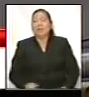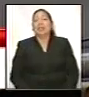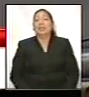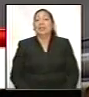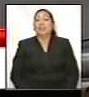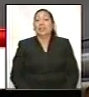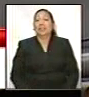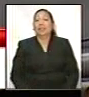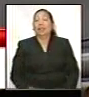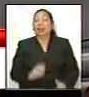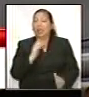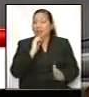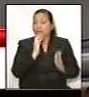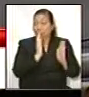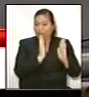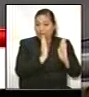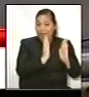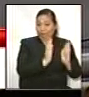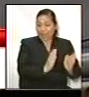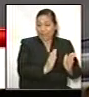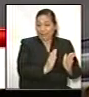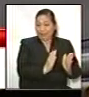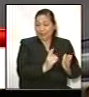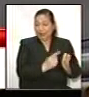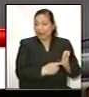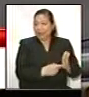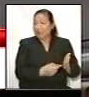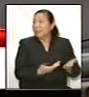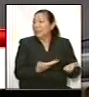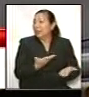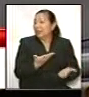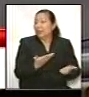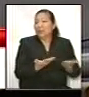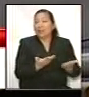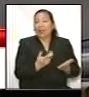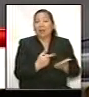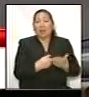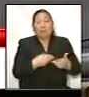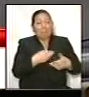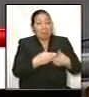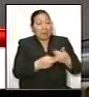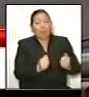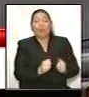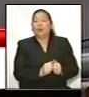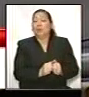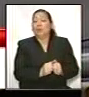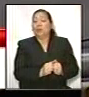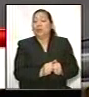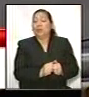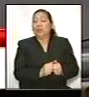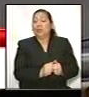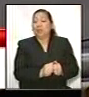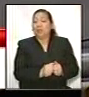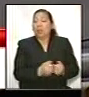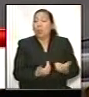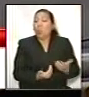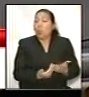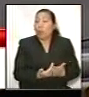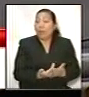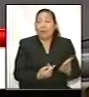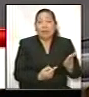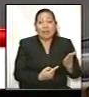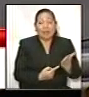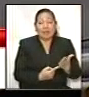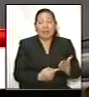En la zona franca, que está dedicada exclusivamente a lo que es la producción, a lo que es la innovación, la